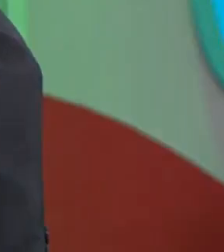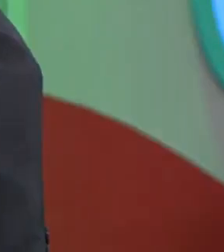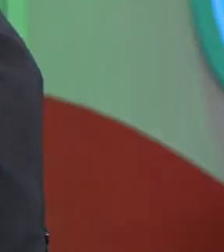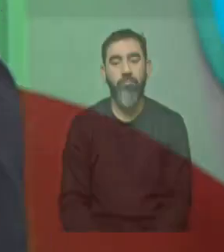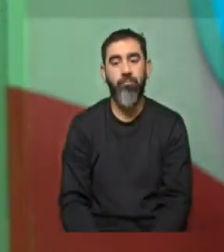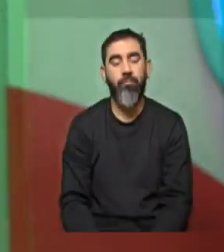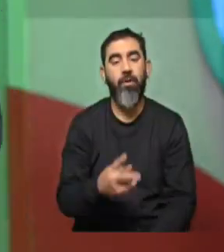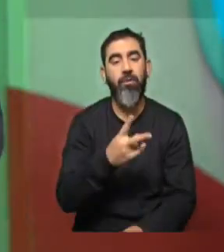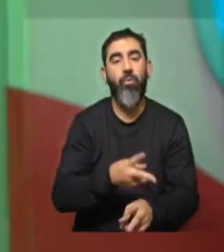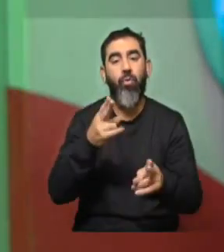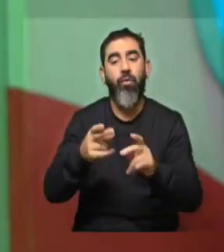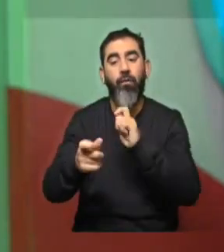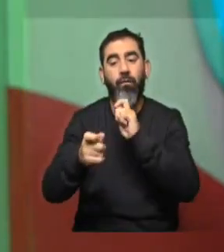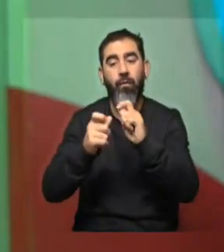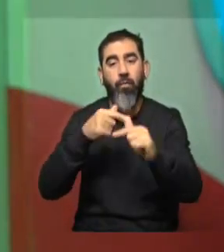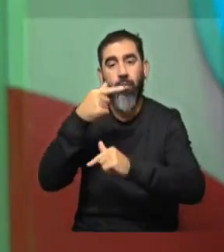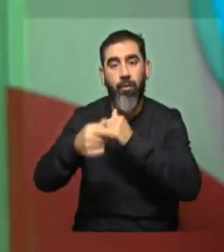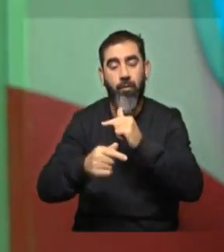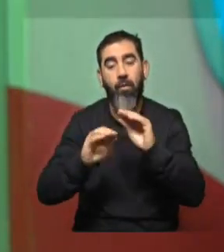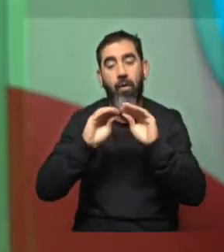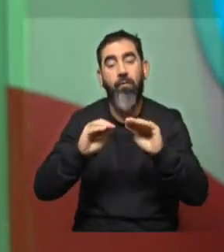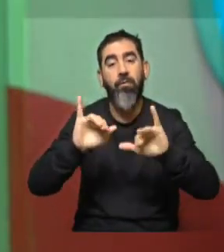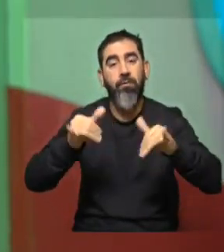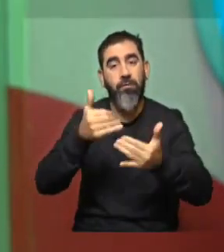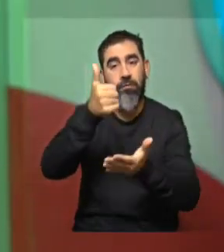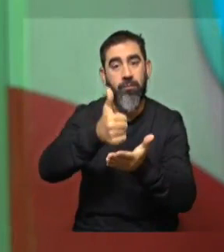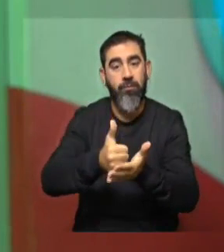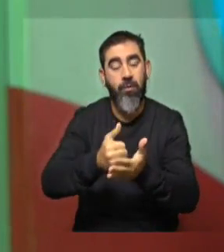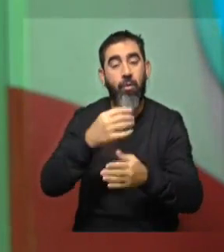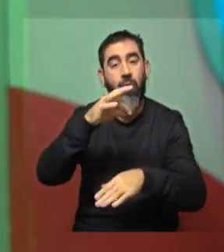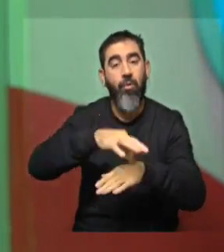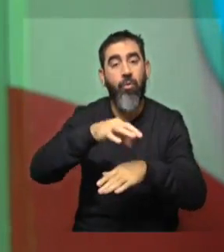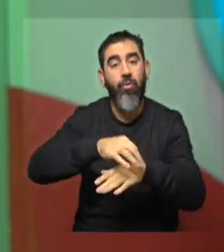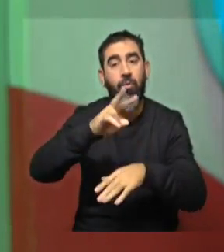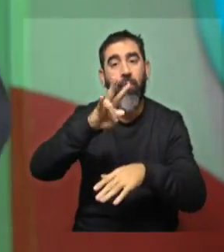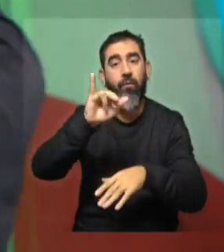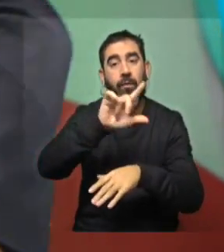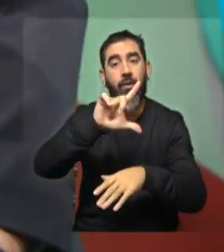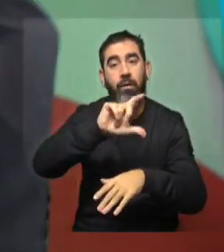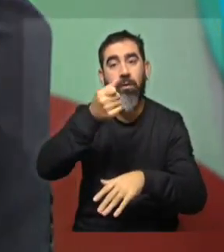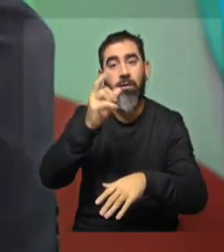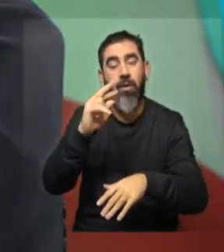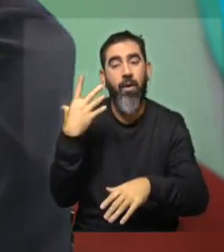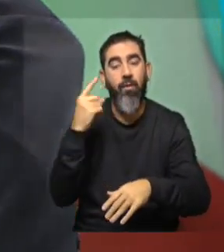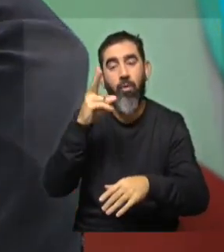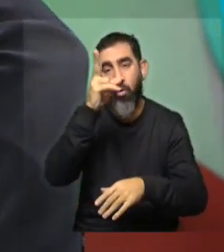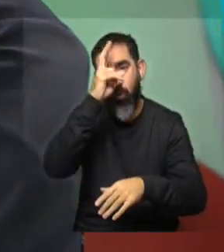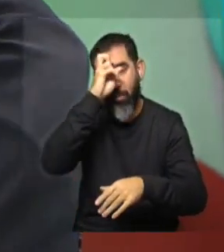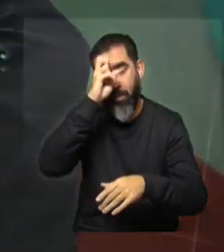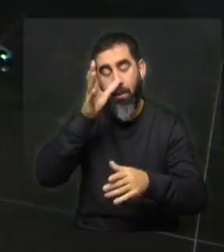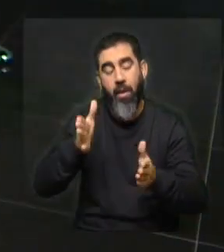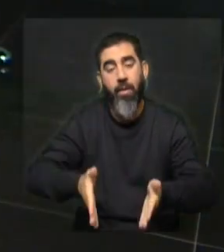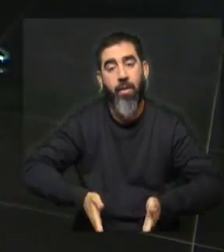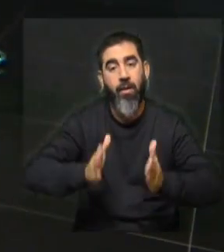segundo bloque de mvd noticias como habíamos anunciado ya está con nosotros el doctor Álvaro Villar director del hospital de clínicas a quien ya